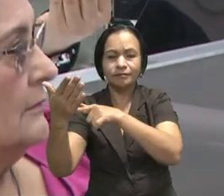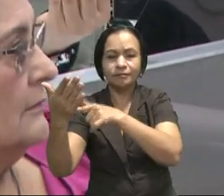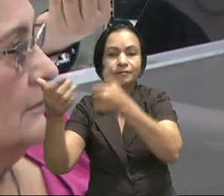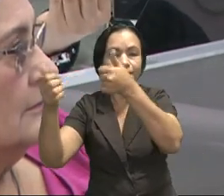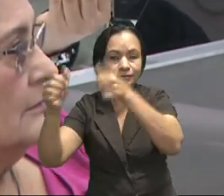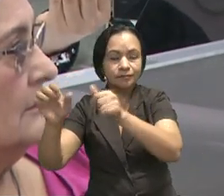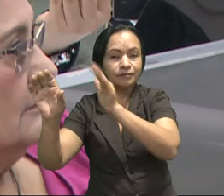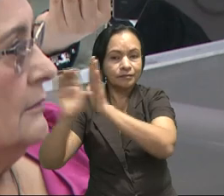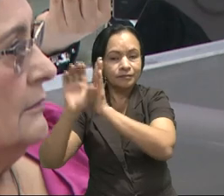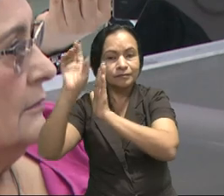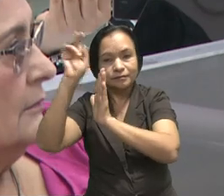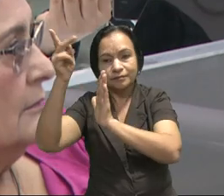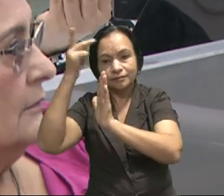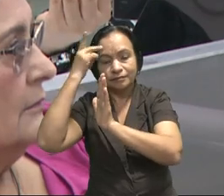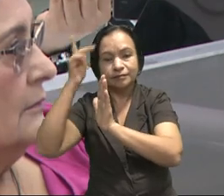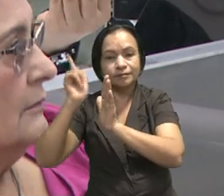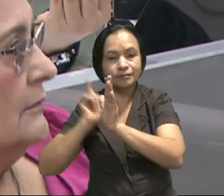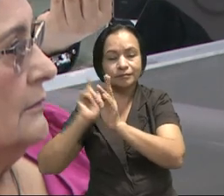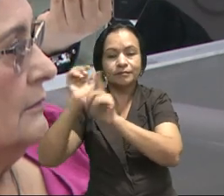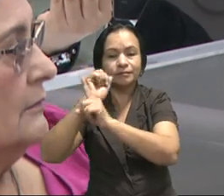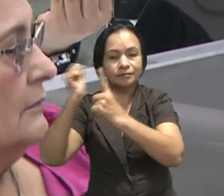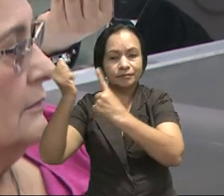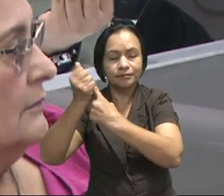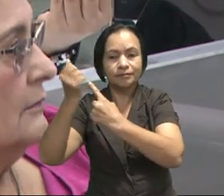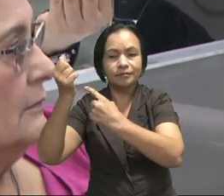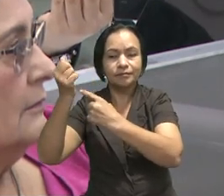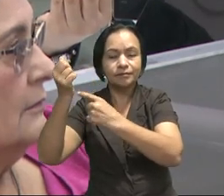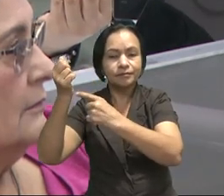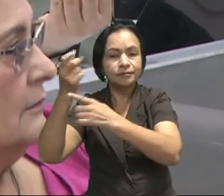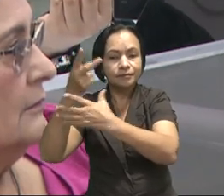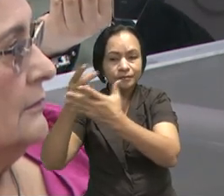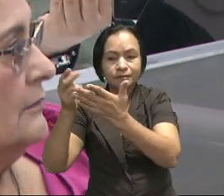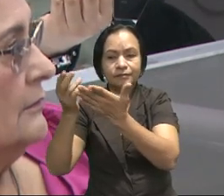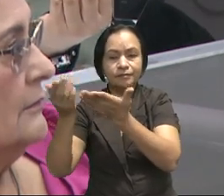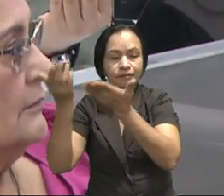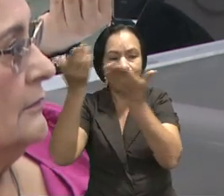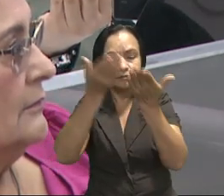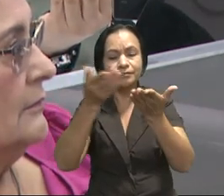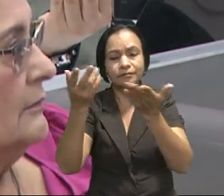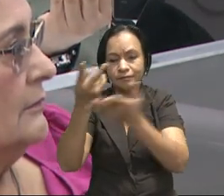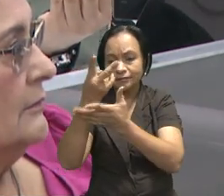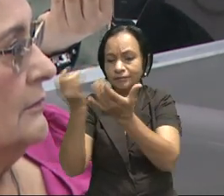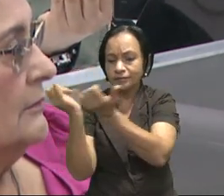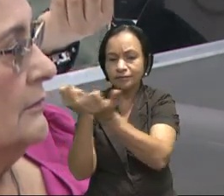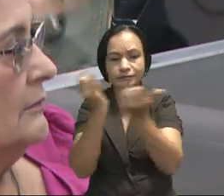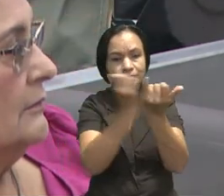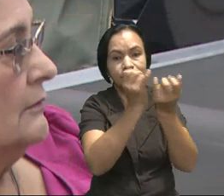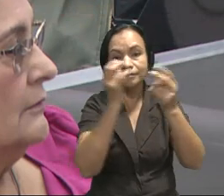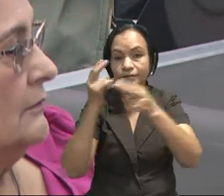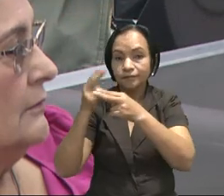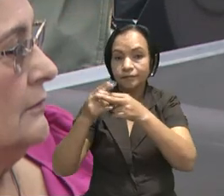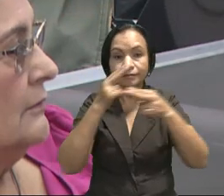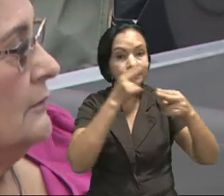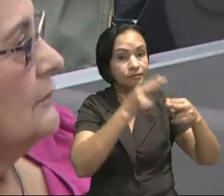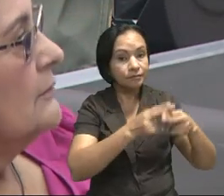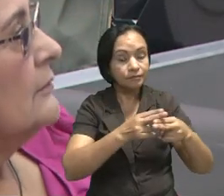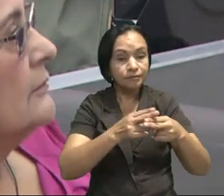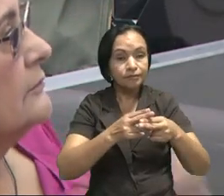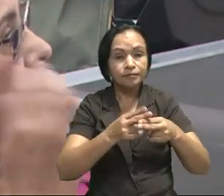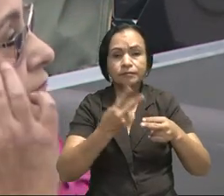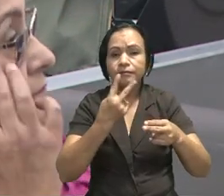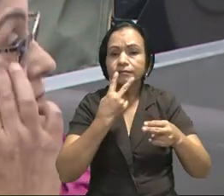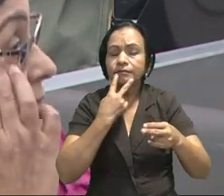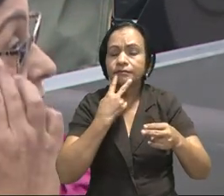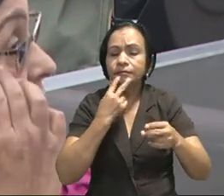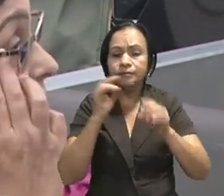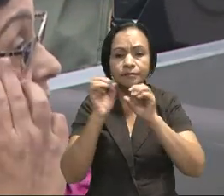facultad constitucional que tiene la Asamblea Nacional para otorgar pensiones de gracia. Pero eso nada